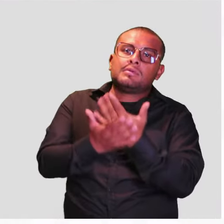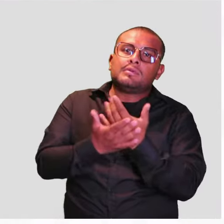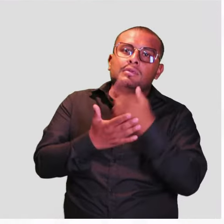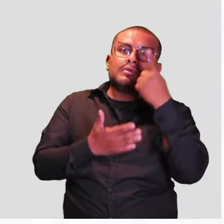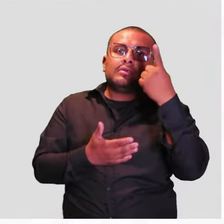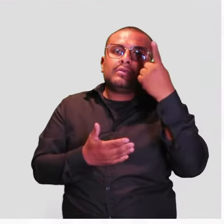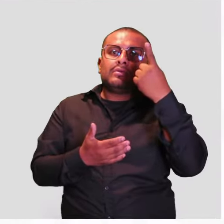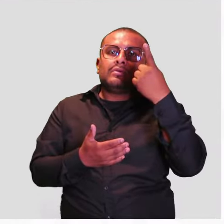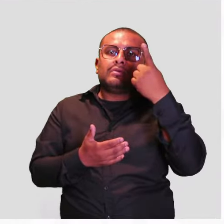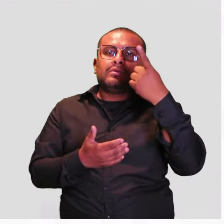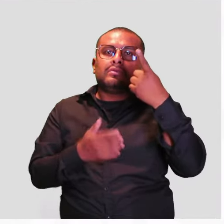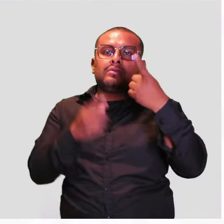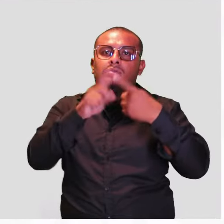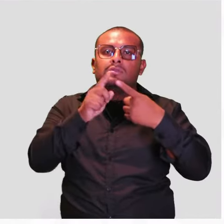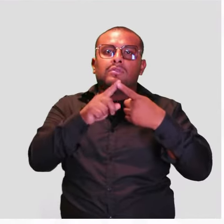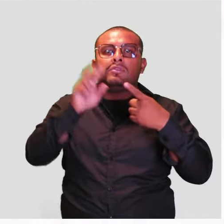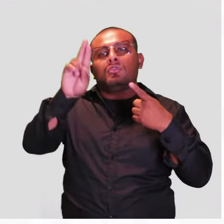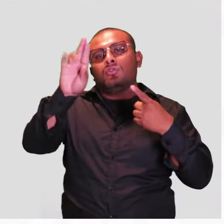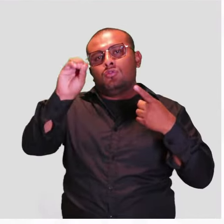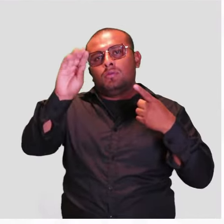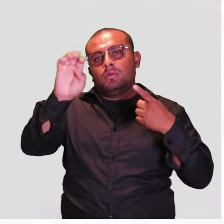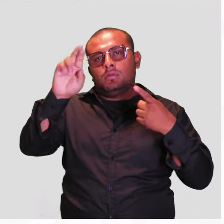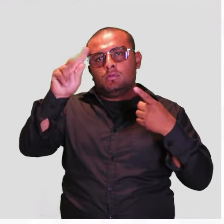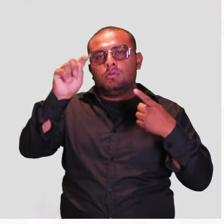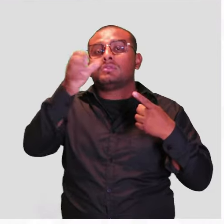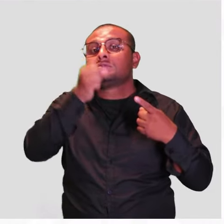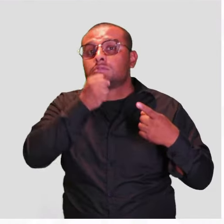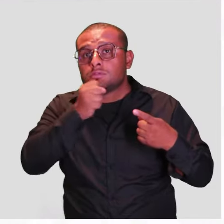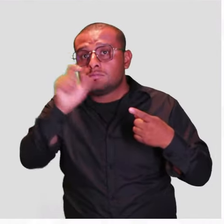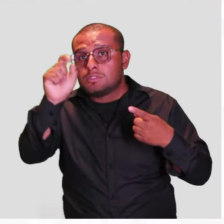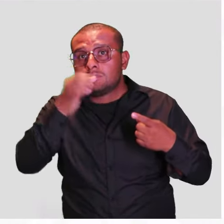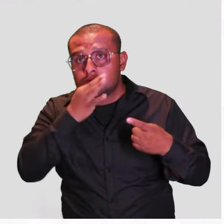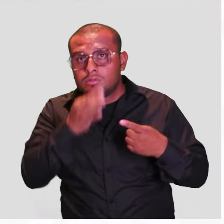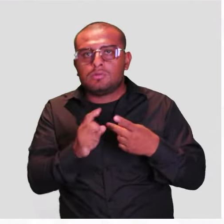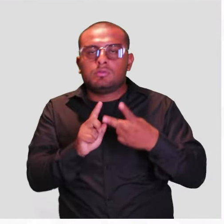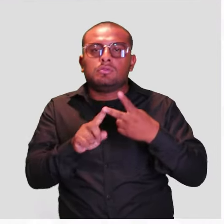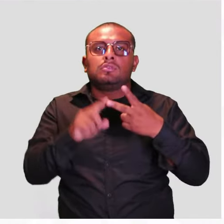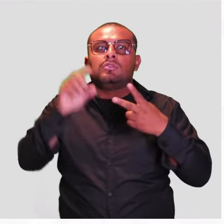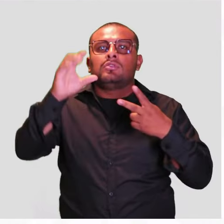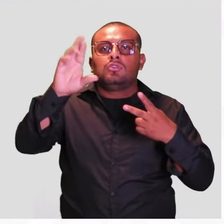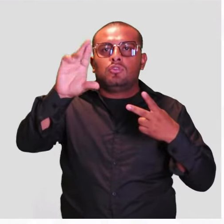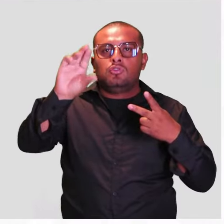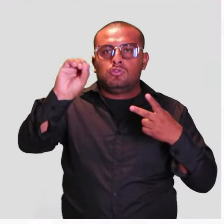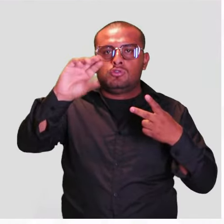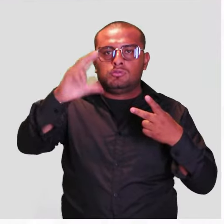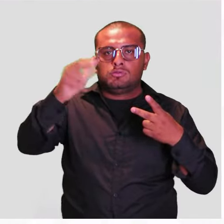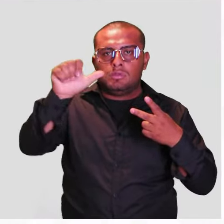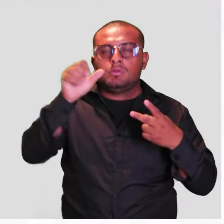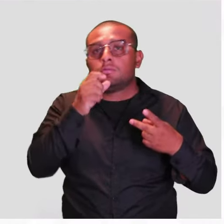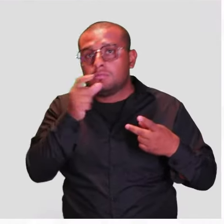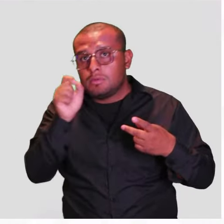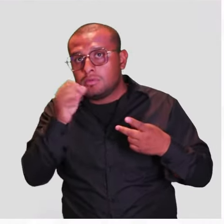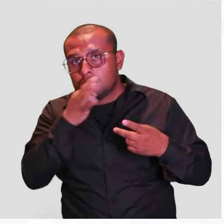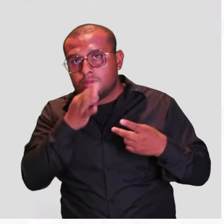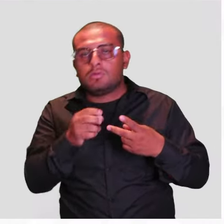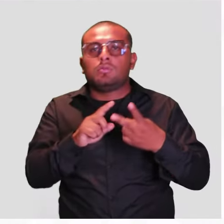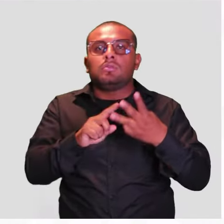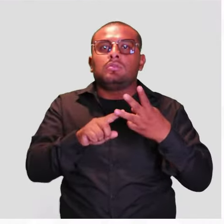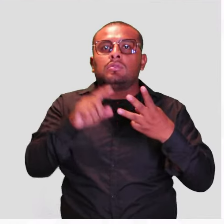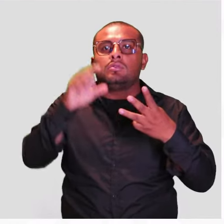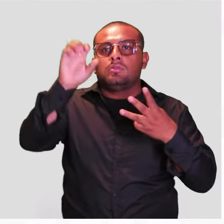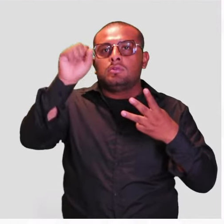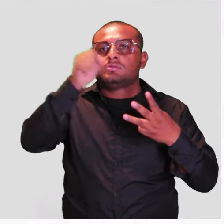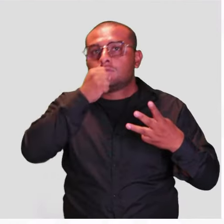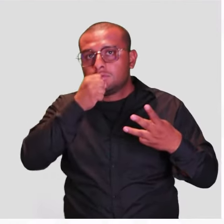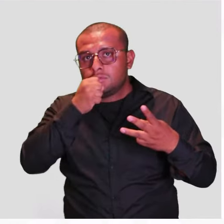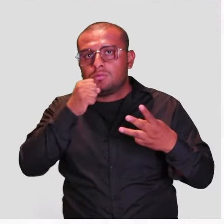Cabrera, 20 segundos, Víctor Manuel Rocha, 5 segundos, la candidata Vania Camacho, 13 segundos, el candidato Juan